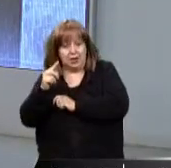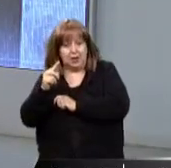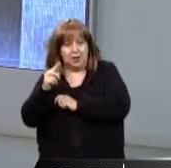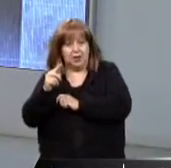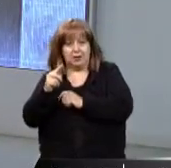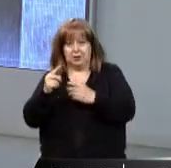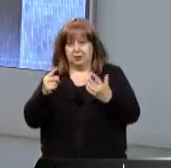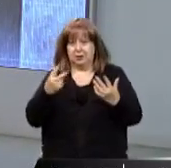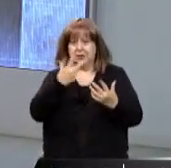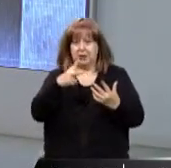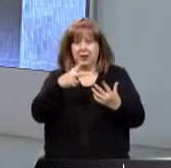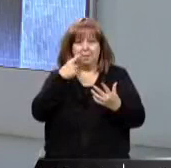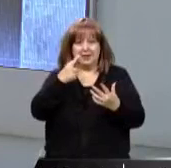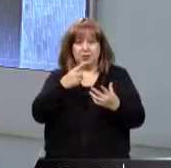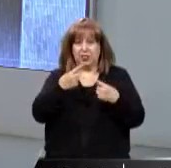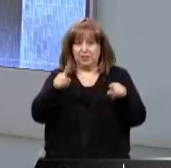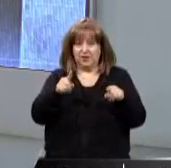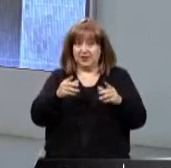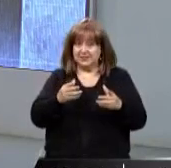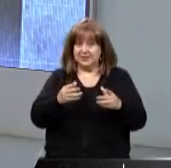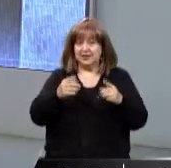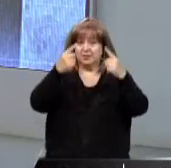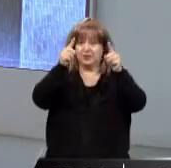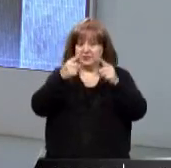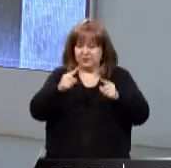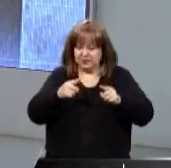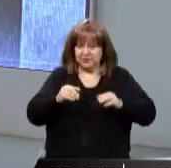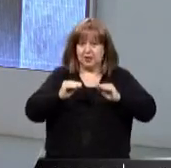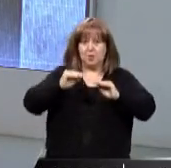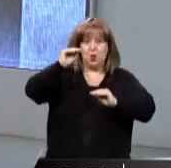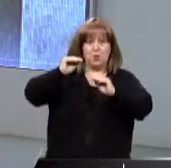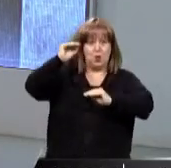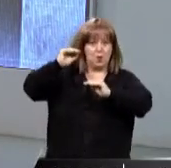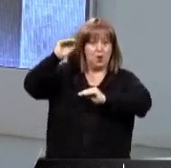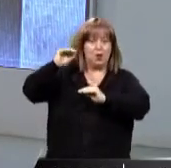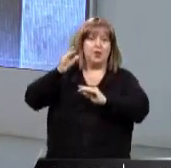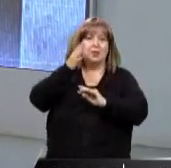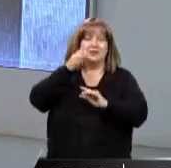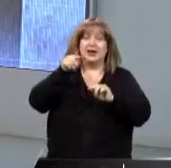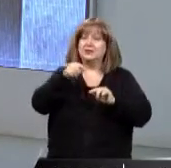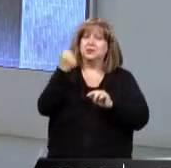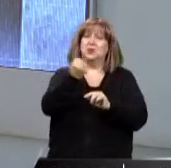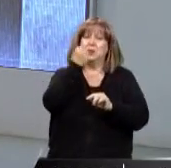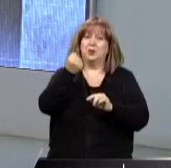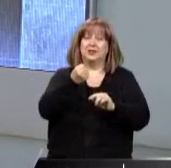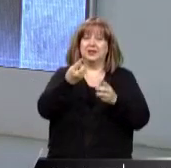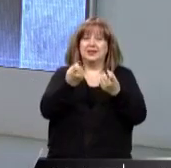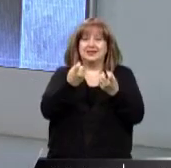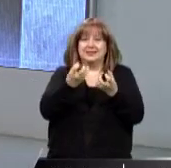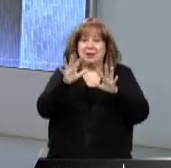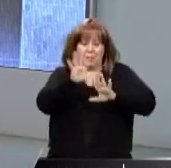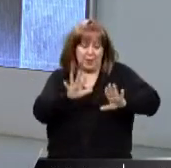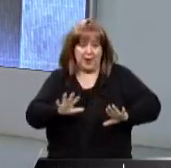de 3.000 pesos de incremento. Estos son, bueno, obviamente, algunos de los, digo, de las materias primas más importantes y que